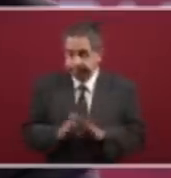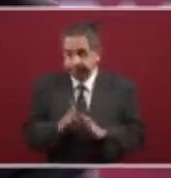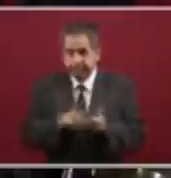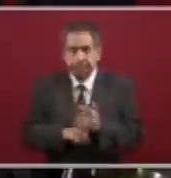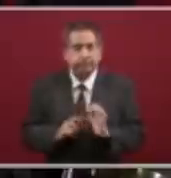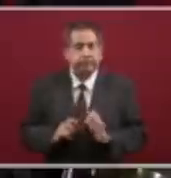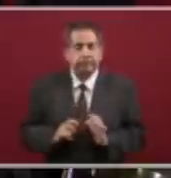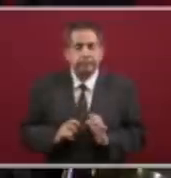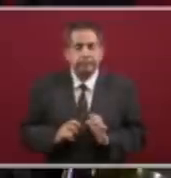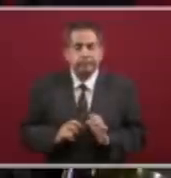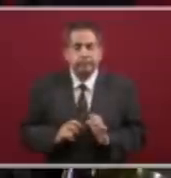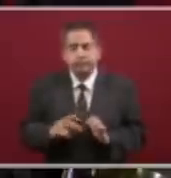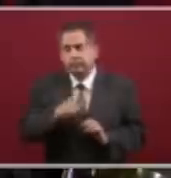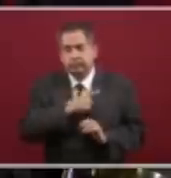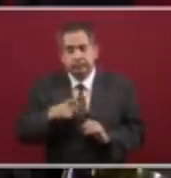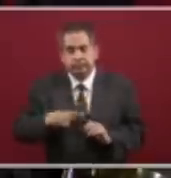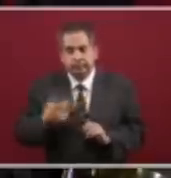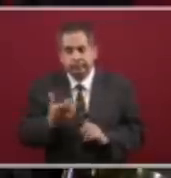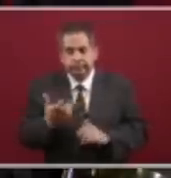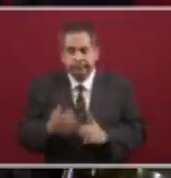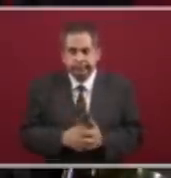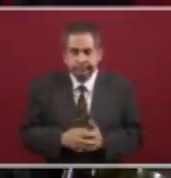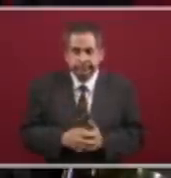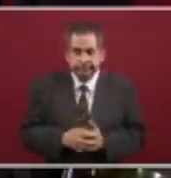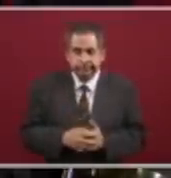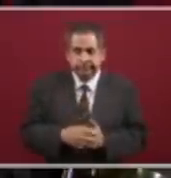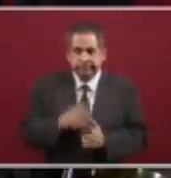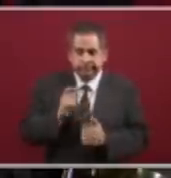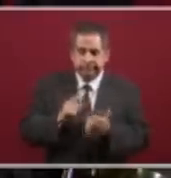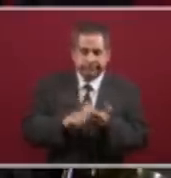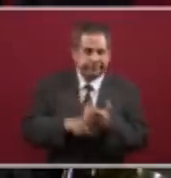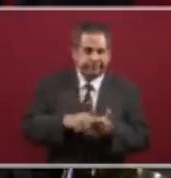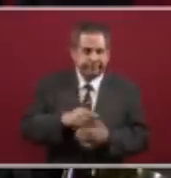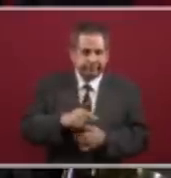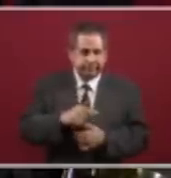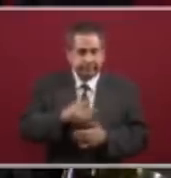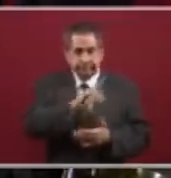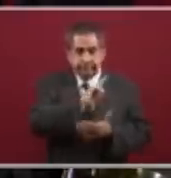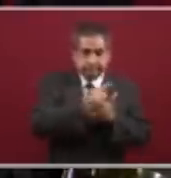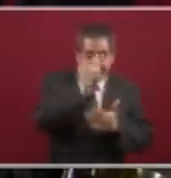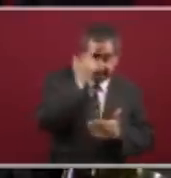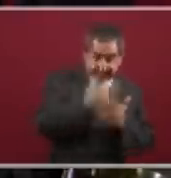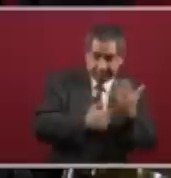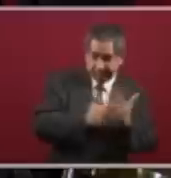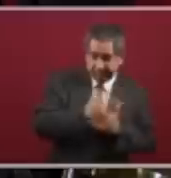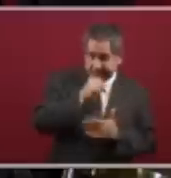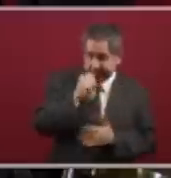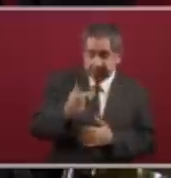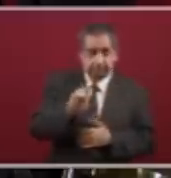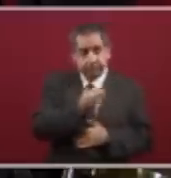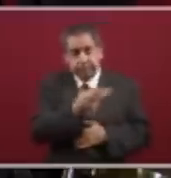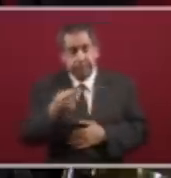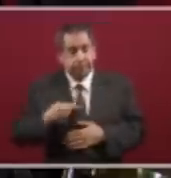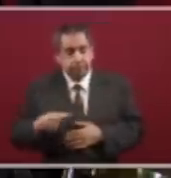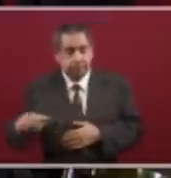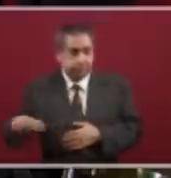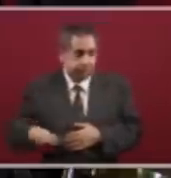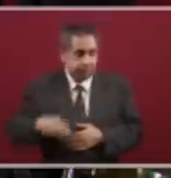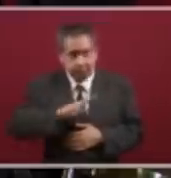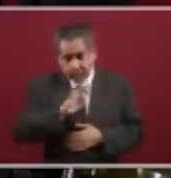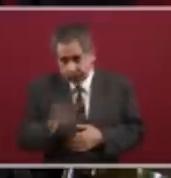se hayan cometido hechos violentos donde hayan perdido la vida